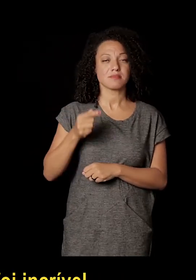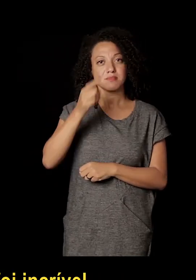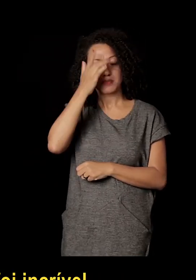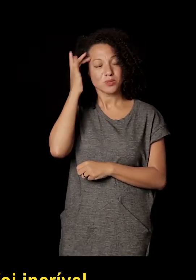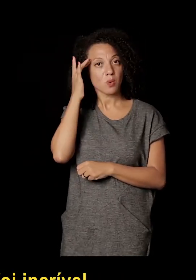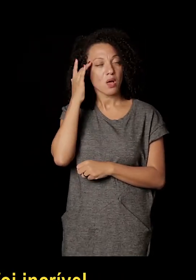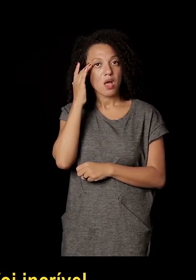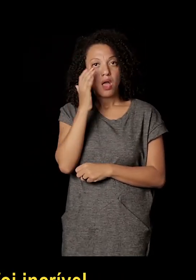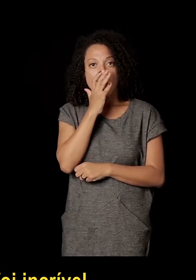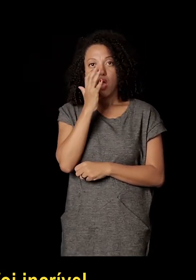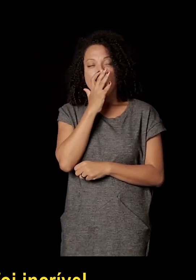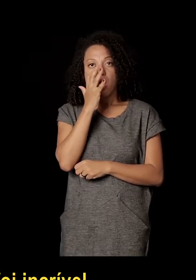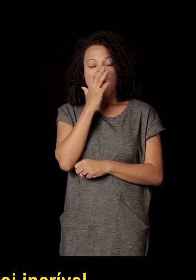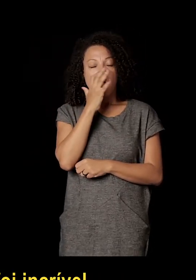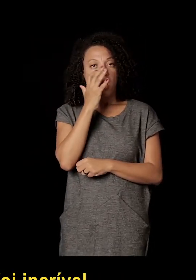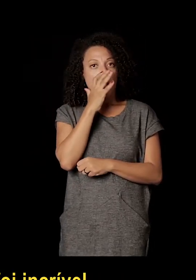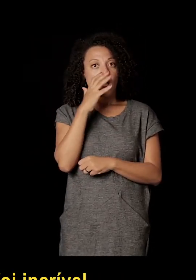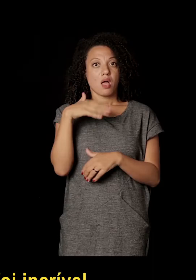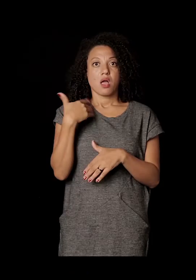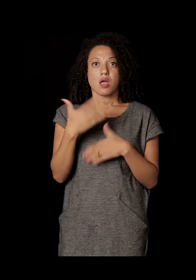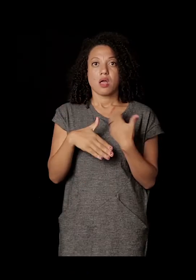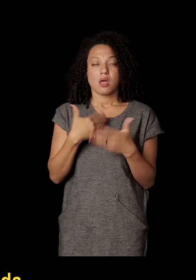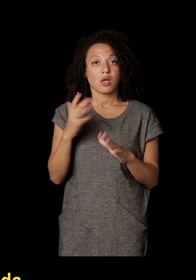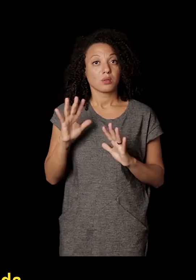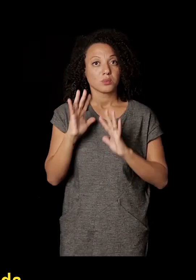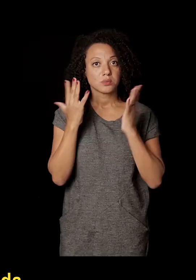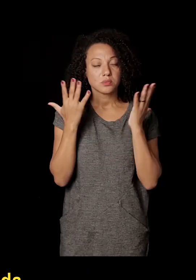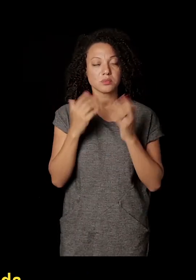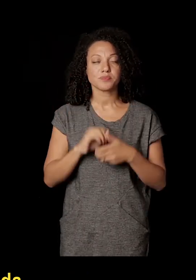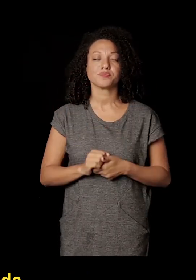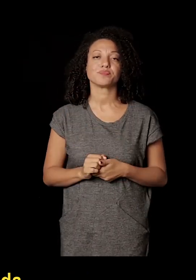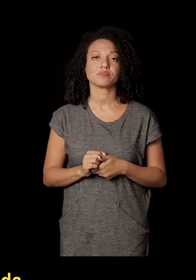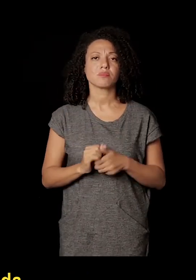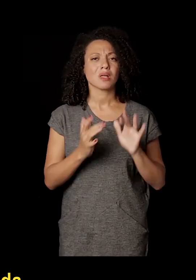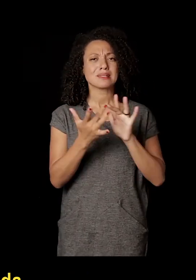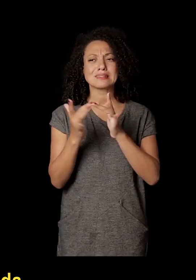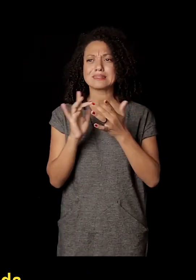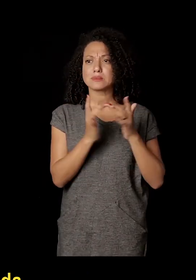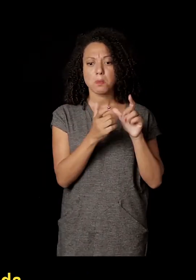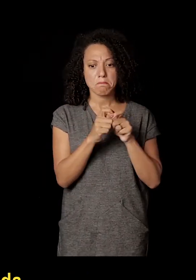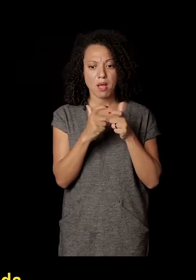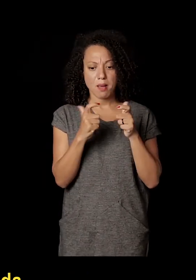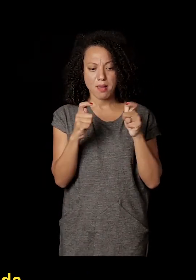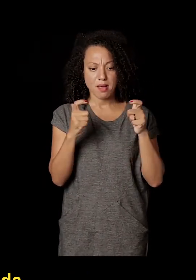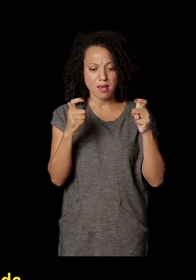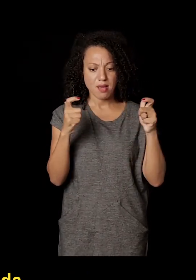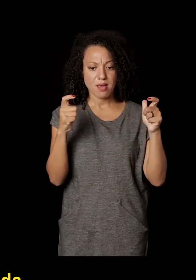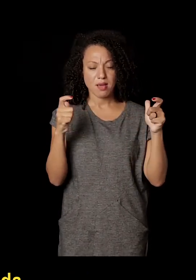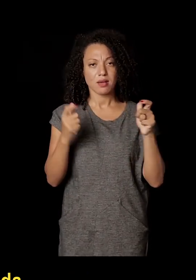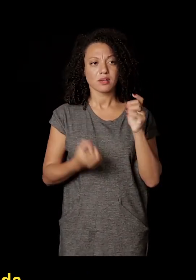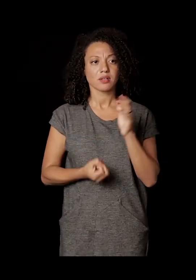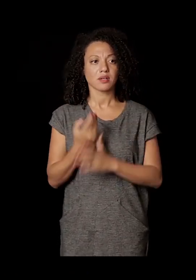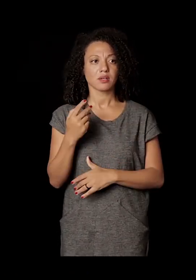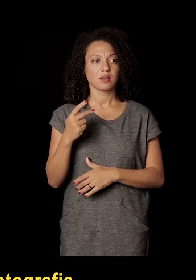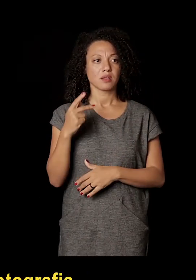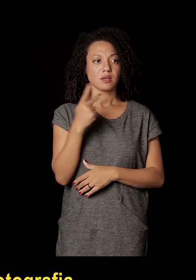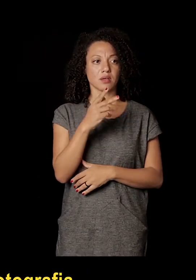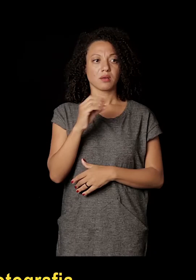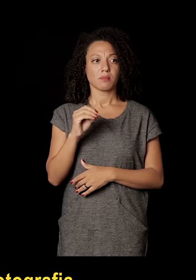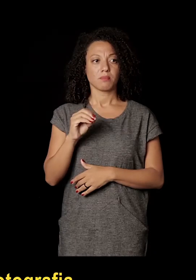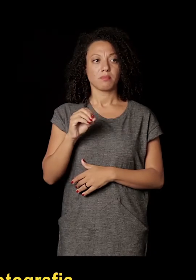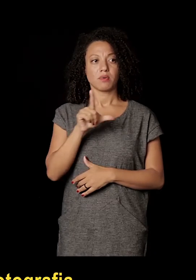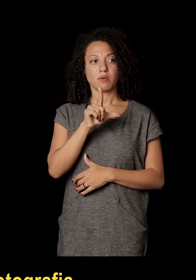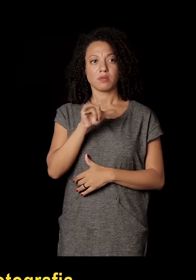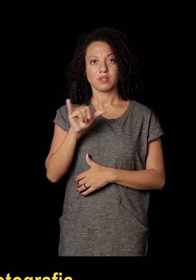pero fue increíble lo que pasó alrededor de eso. Con esta red establecida, construimos el POI LATAM. Hagamos